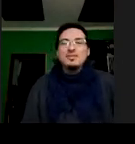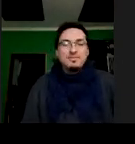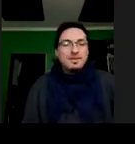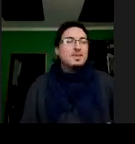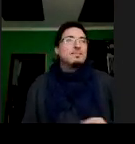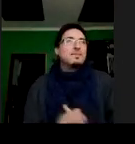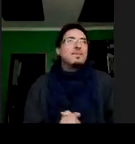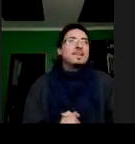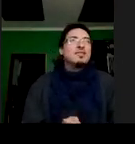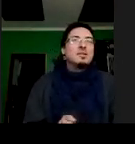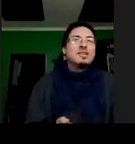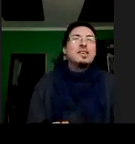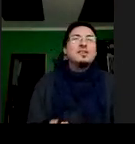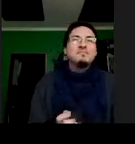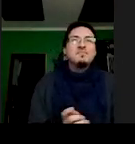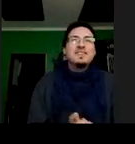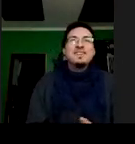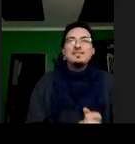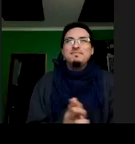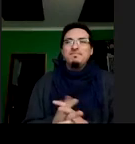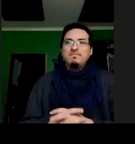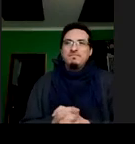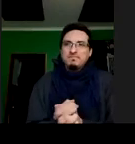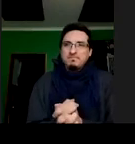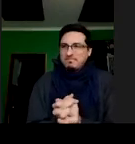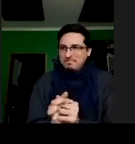asadito bien Sí, un merecido. asadito bien rico ahí, bien.